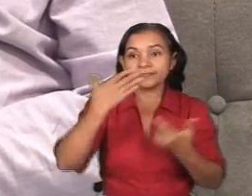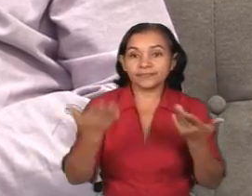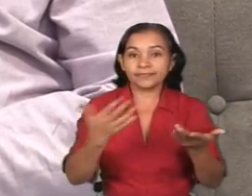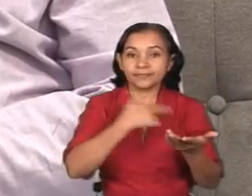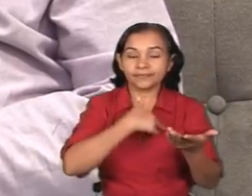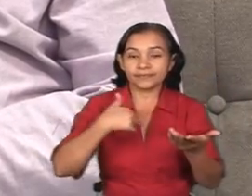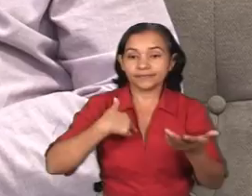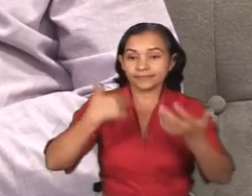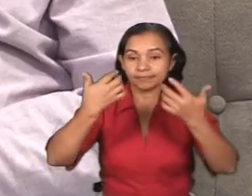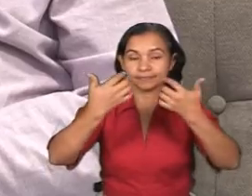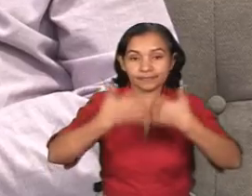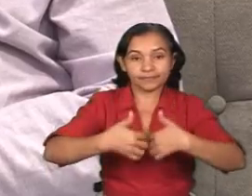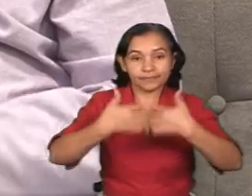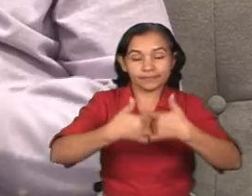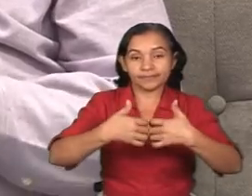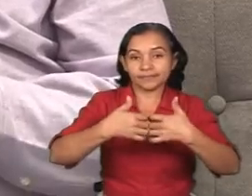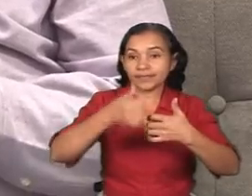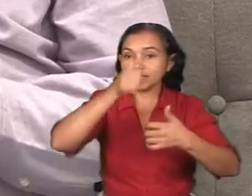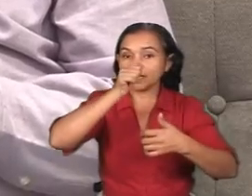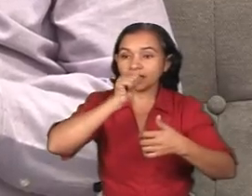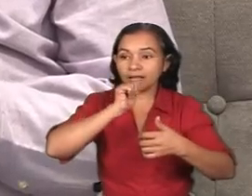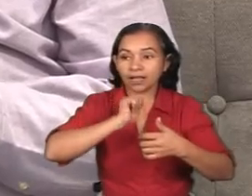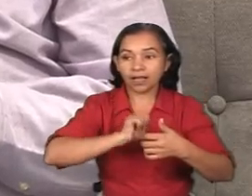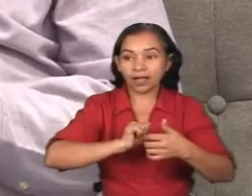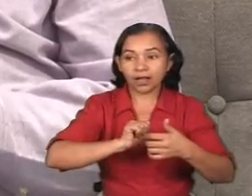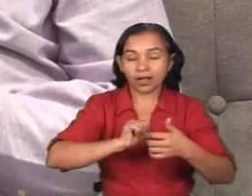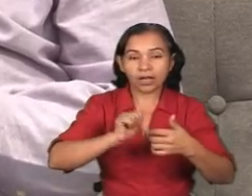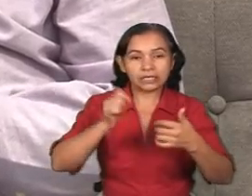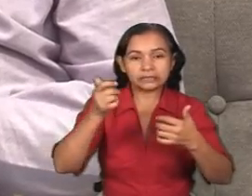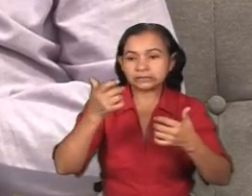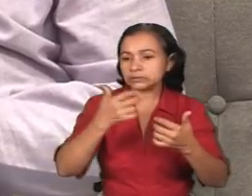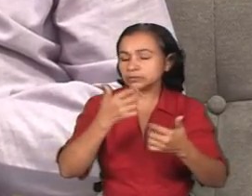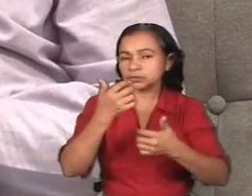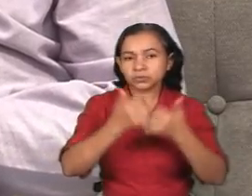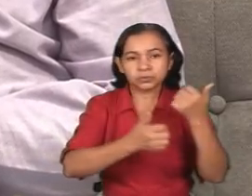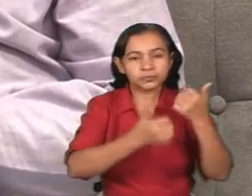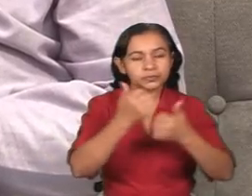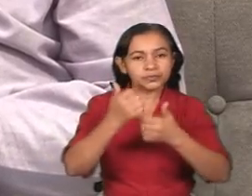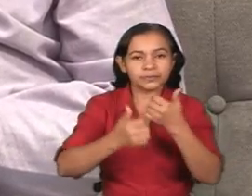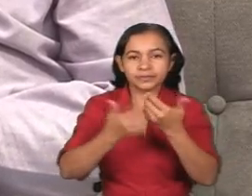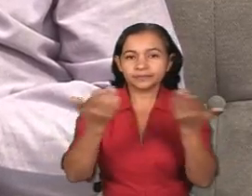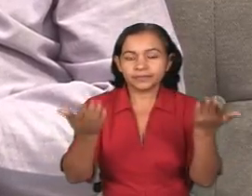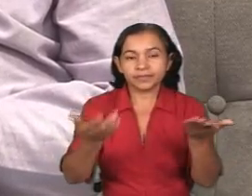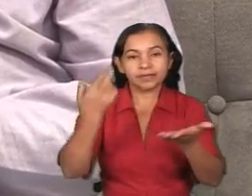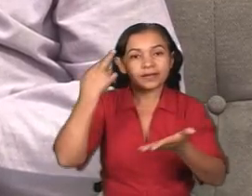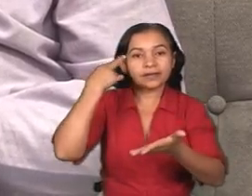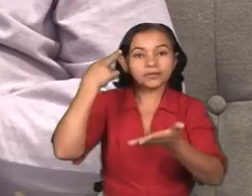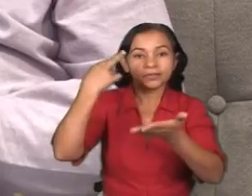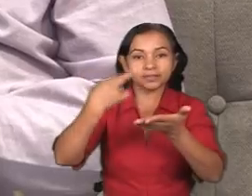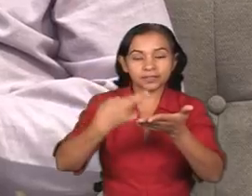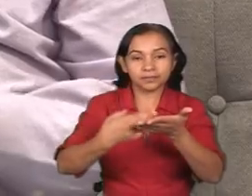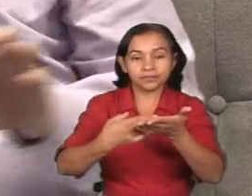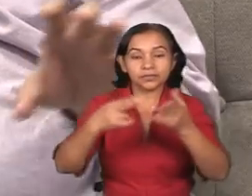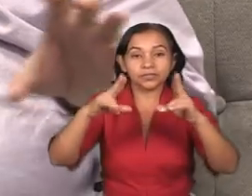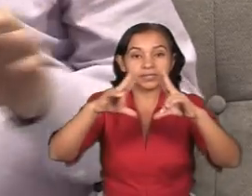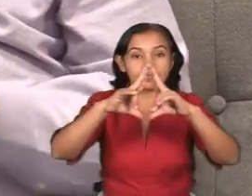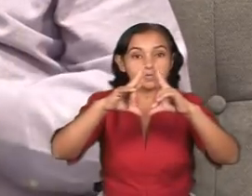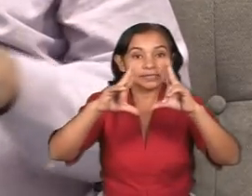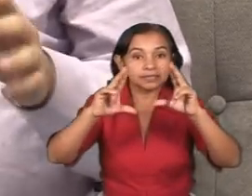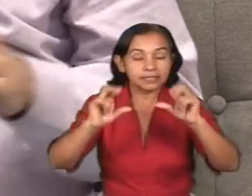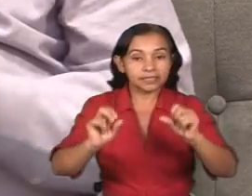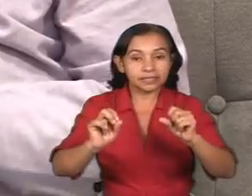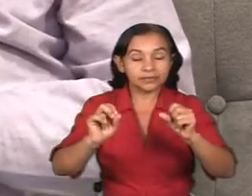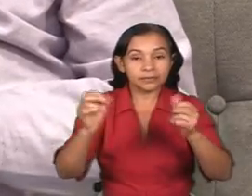prácticamente la empresa de ENACAL estaba en un proceso de privatización. Recordemos que ya Nicaragua en esos